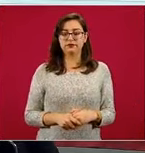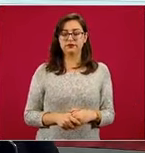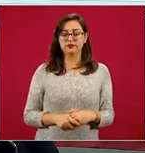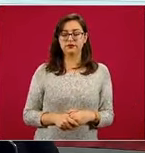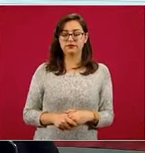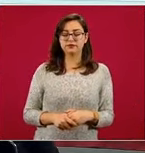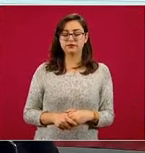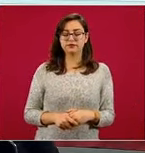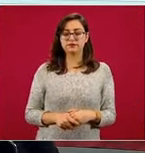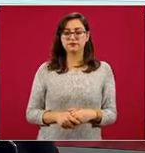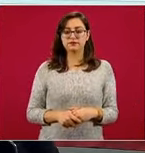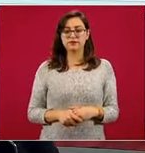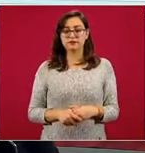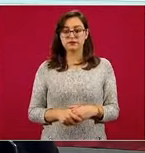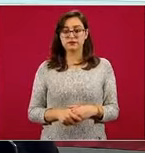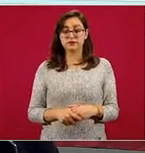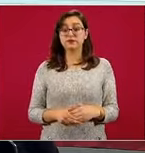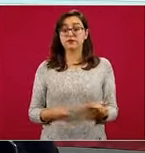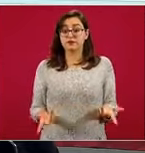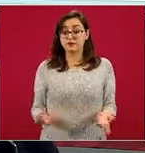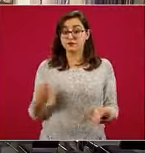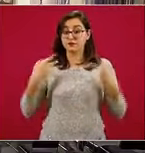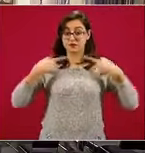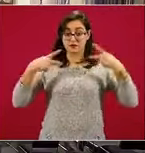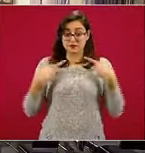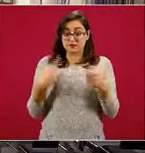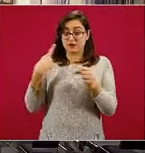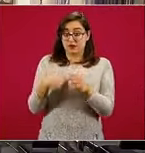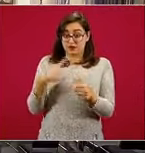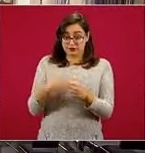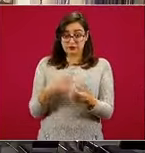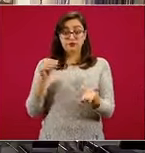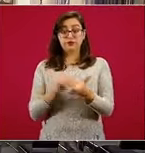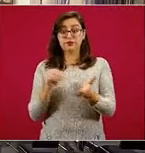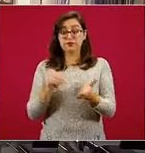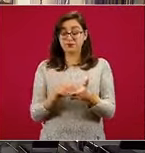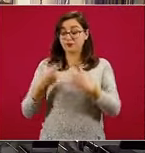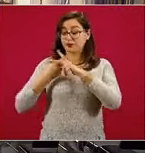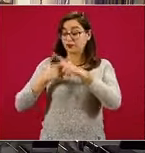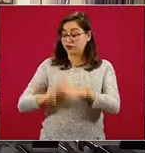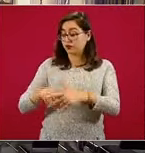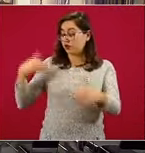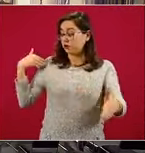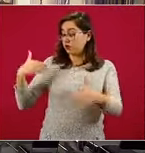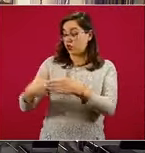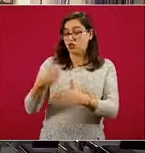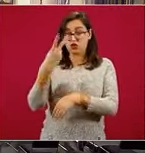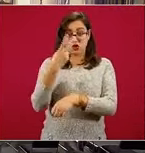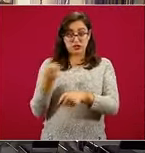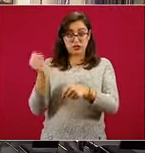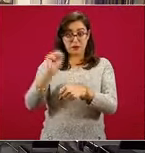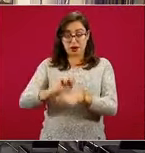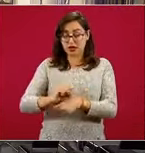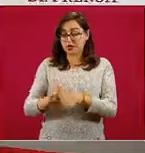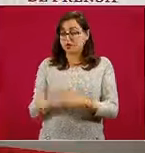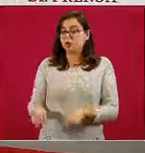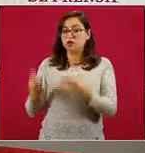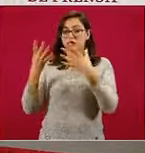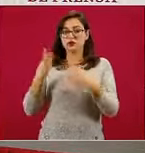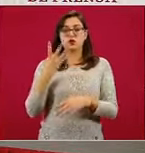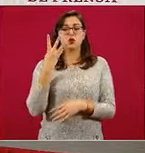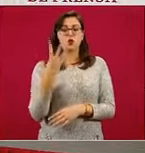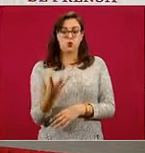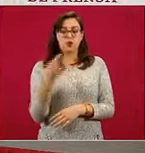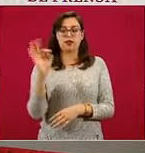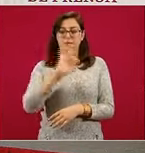o la proporción de casos activos, es decir, el número de personas que han iniciado con signos y síntomas en las últimas 2 semanas, es del 4%, fue